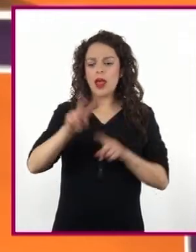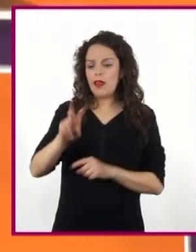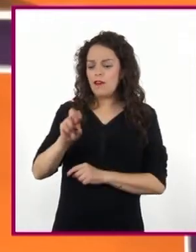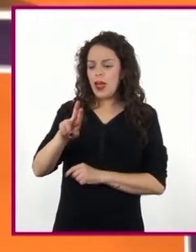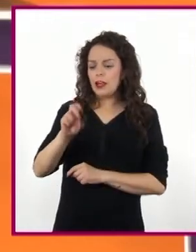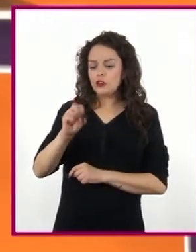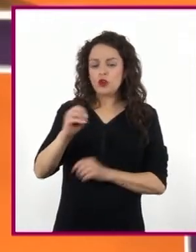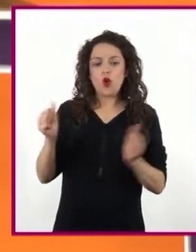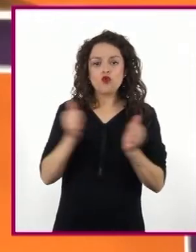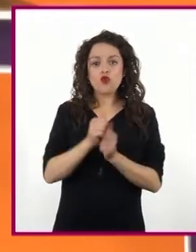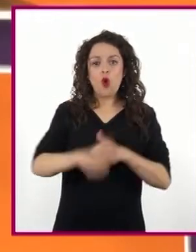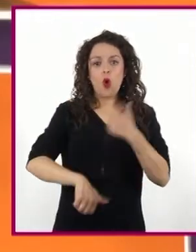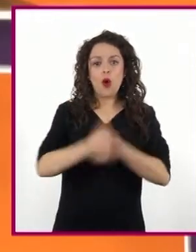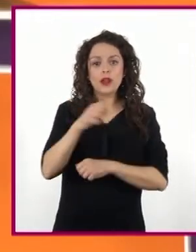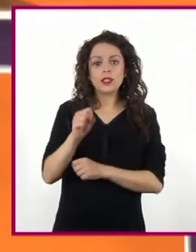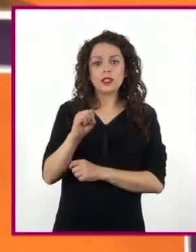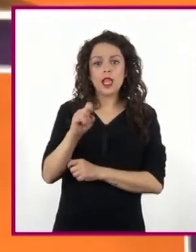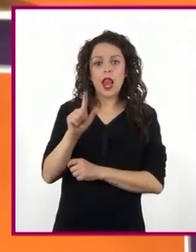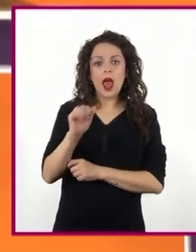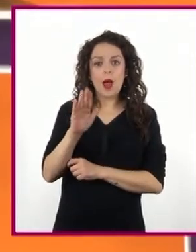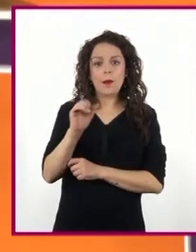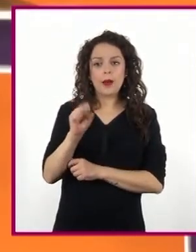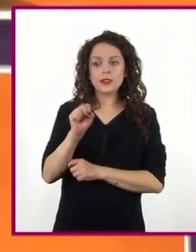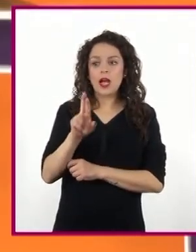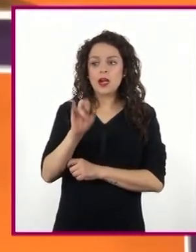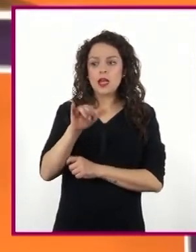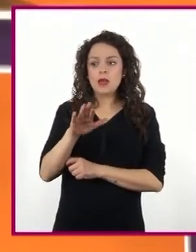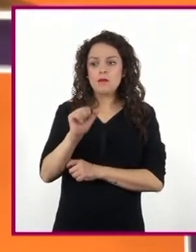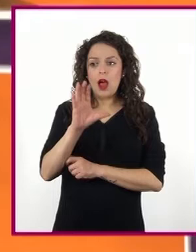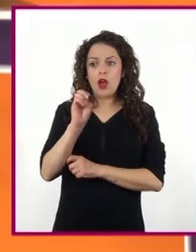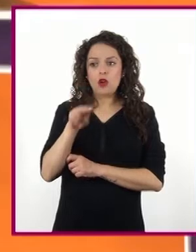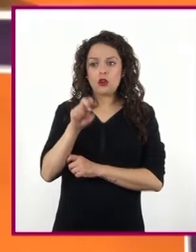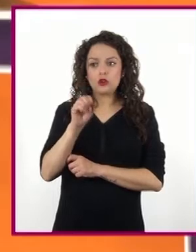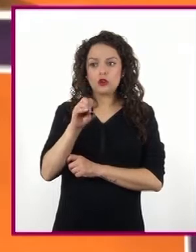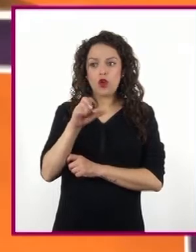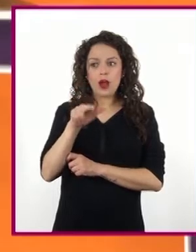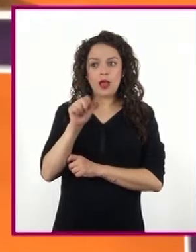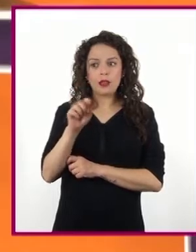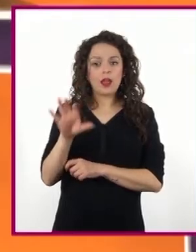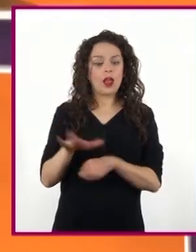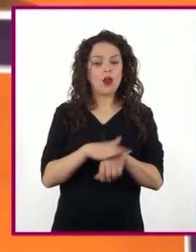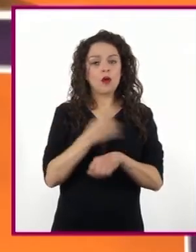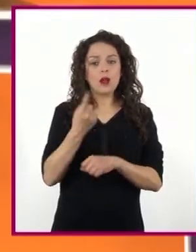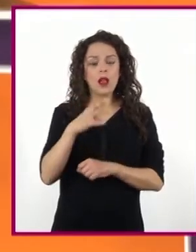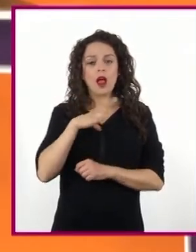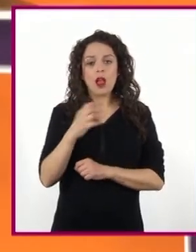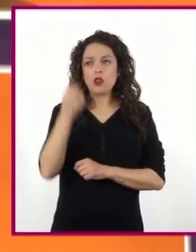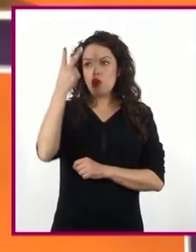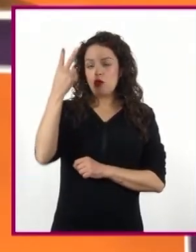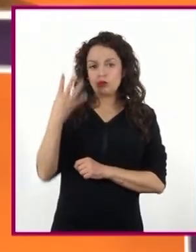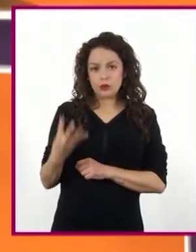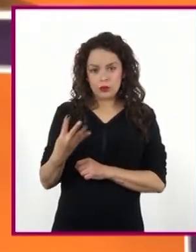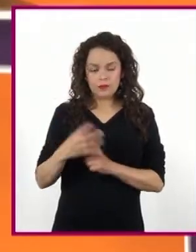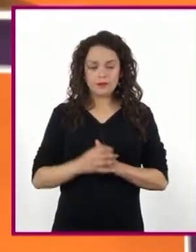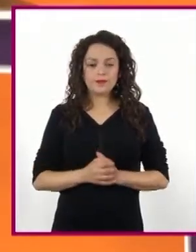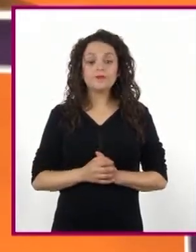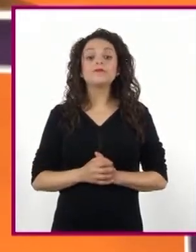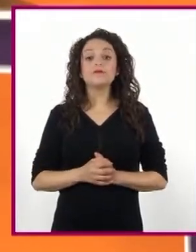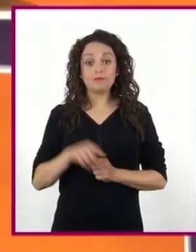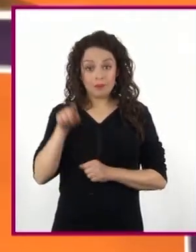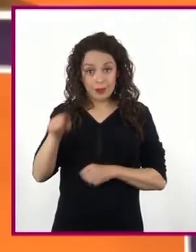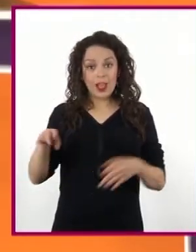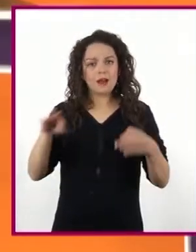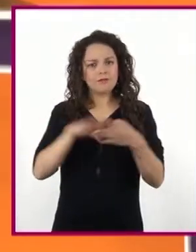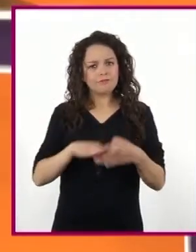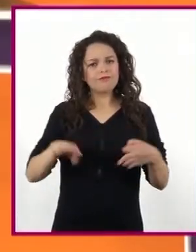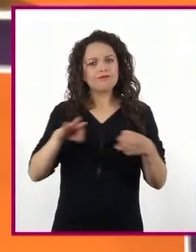en rima consonante y se distribuye en 2 cuartetos y 2 tercetos. Con seguridad notaron que la autora clama de manera constante